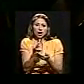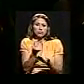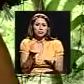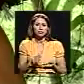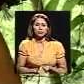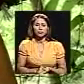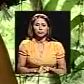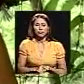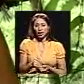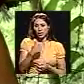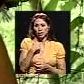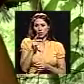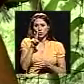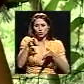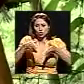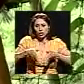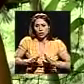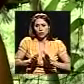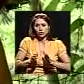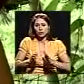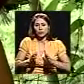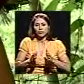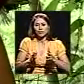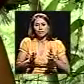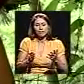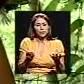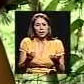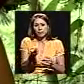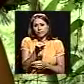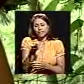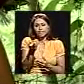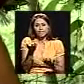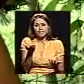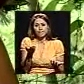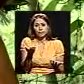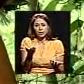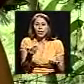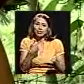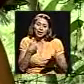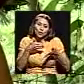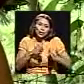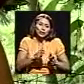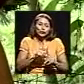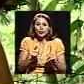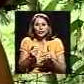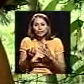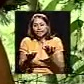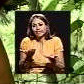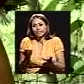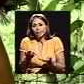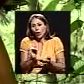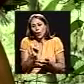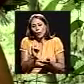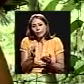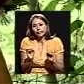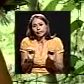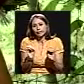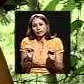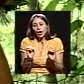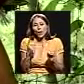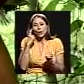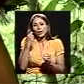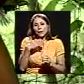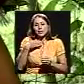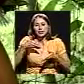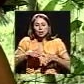económicamente. Tengo dos hijos que no tengo, ¿cómo tengo hijos si no tengo? ¿Ah? Porque mis hijos, yo voy y